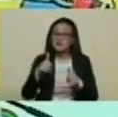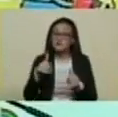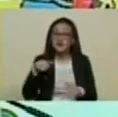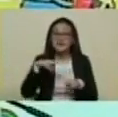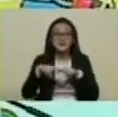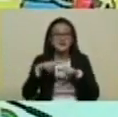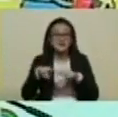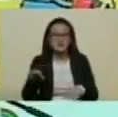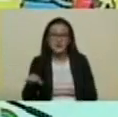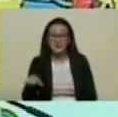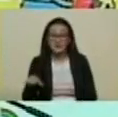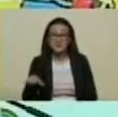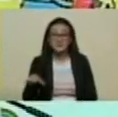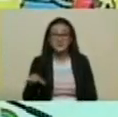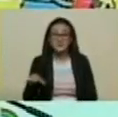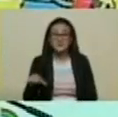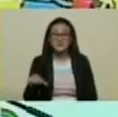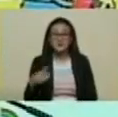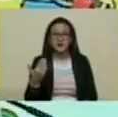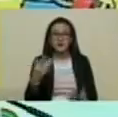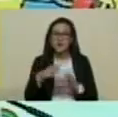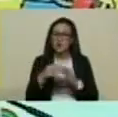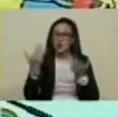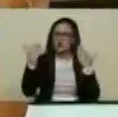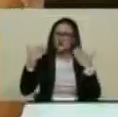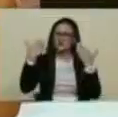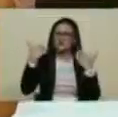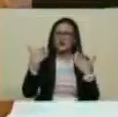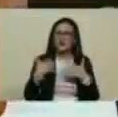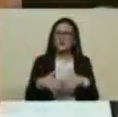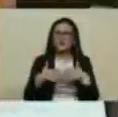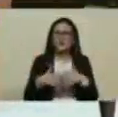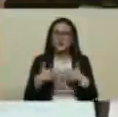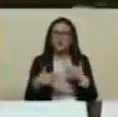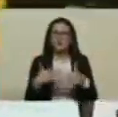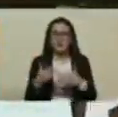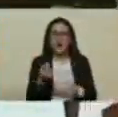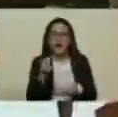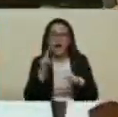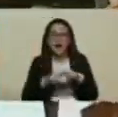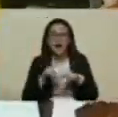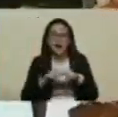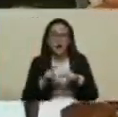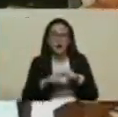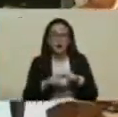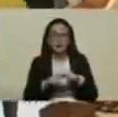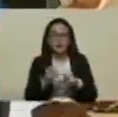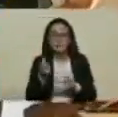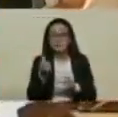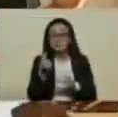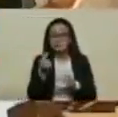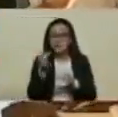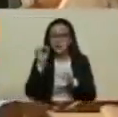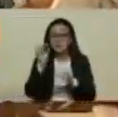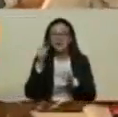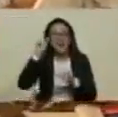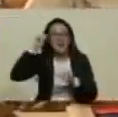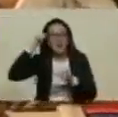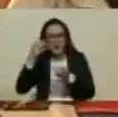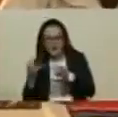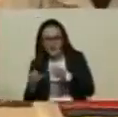A nosotros nos enseñaron, lo máximo que nos enseñaron a producir fue una caraotica que uno metía en